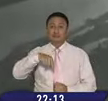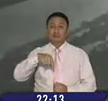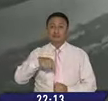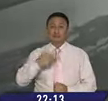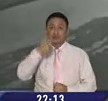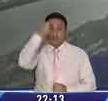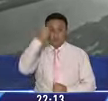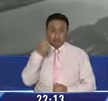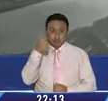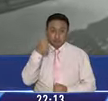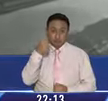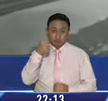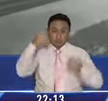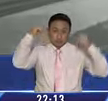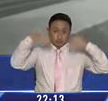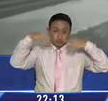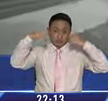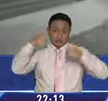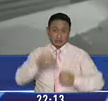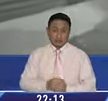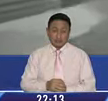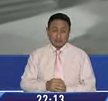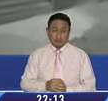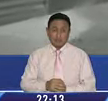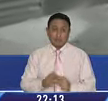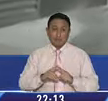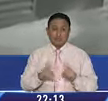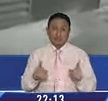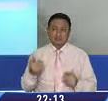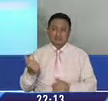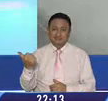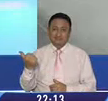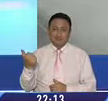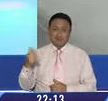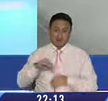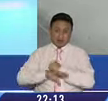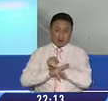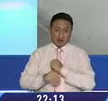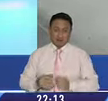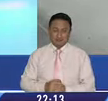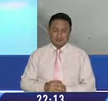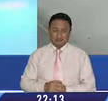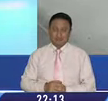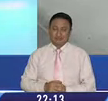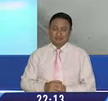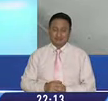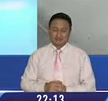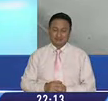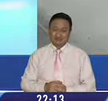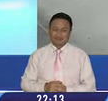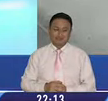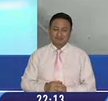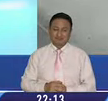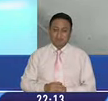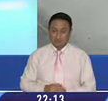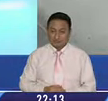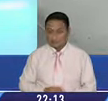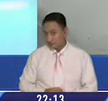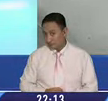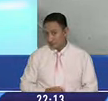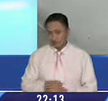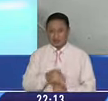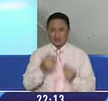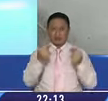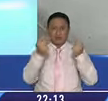un paraguas protegiéndose de la lluvia, pero protección para los amigos de lo ajeno. Todavía la fórmula está en investigación. En cuestión de